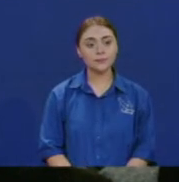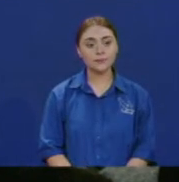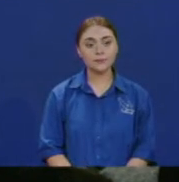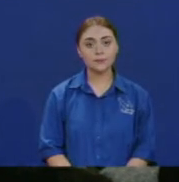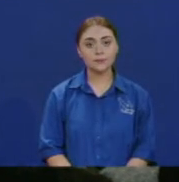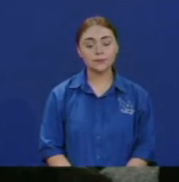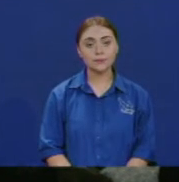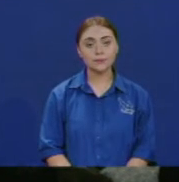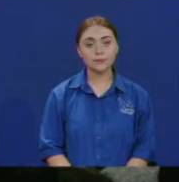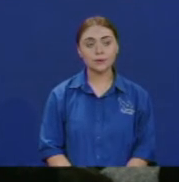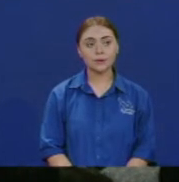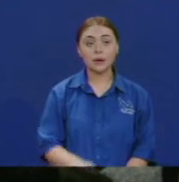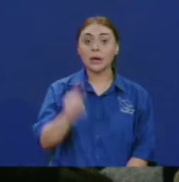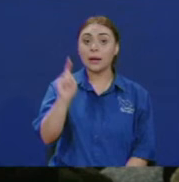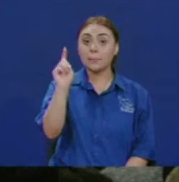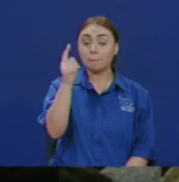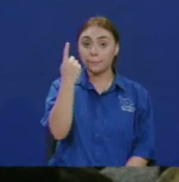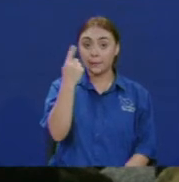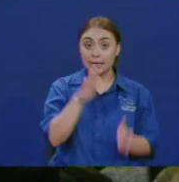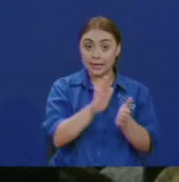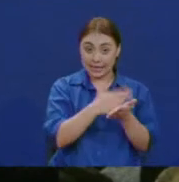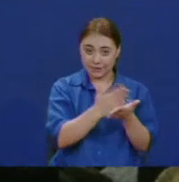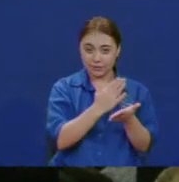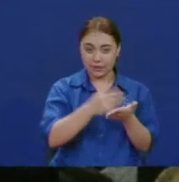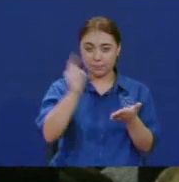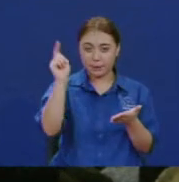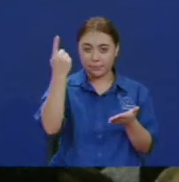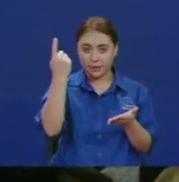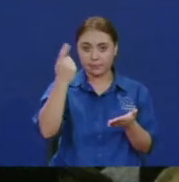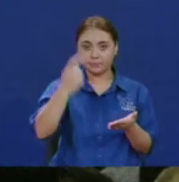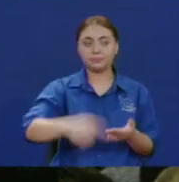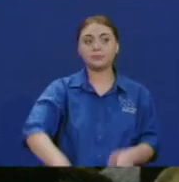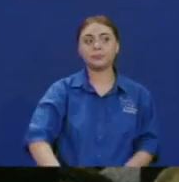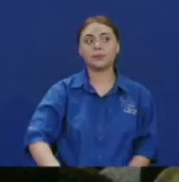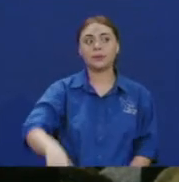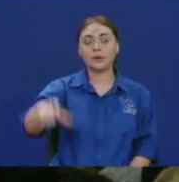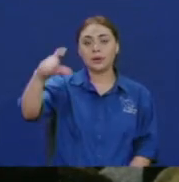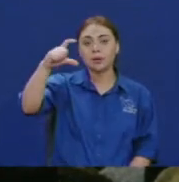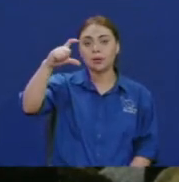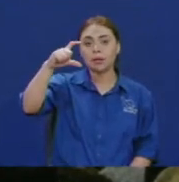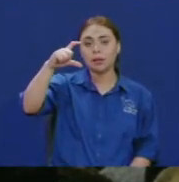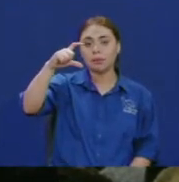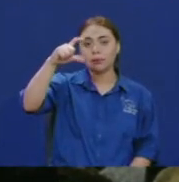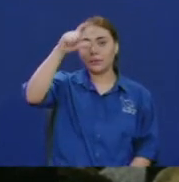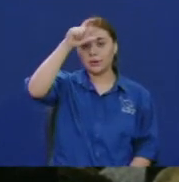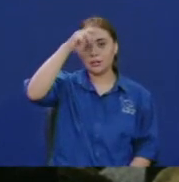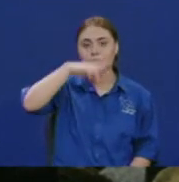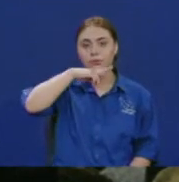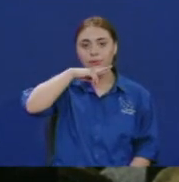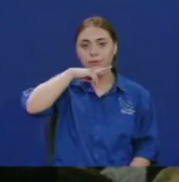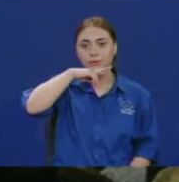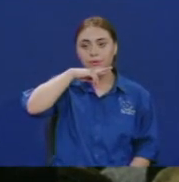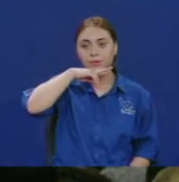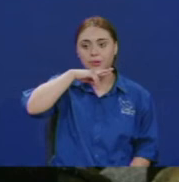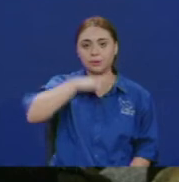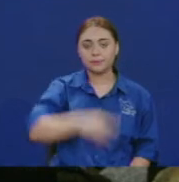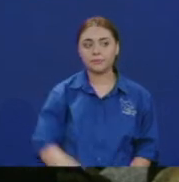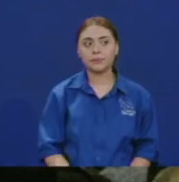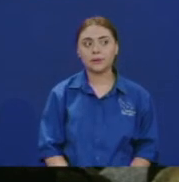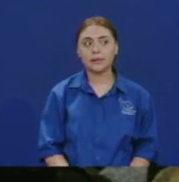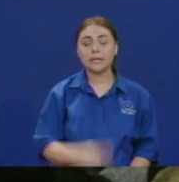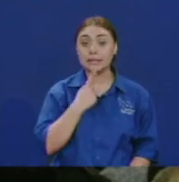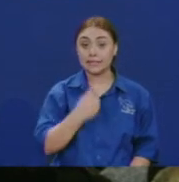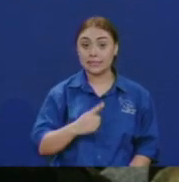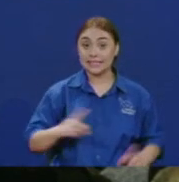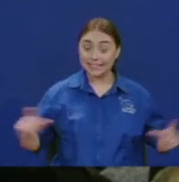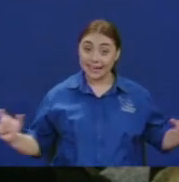Pero 1 Corintios 5:8 dice: por tanto, celebremos la fiesta,